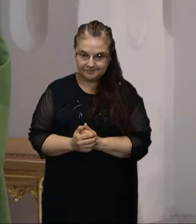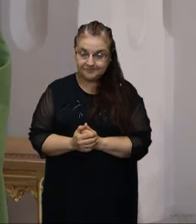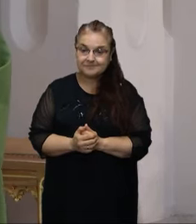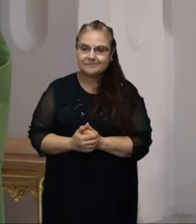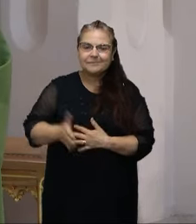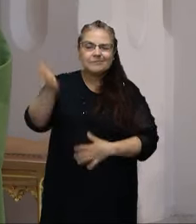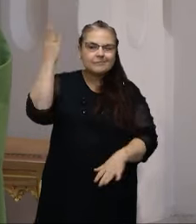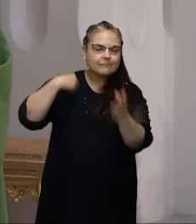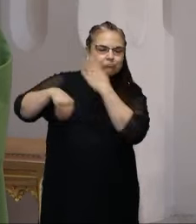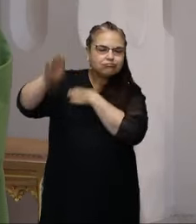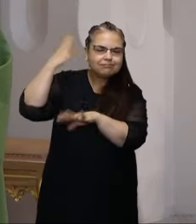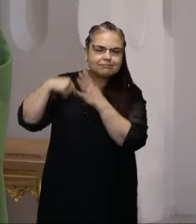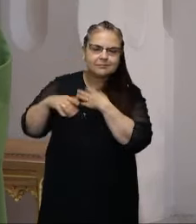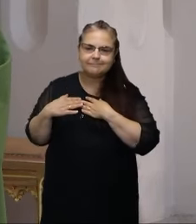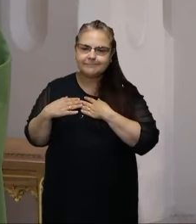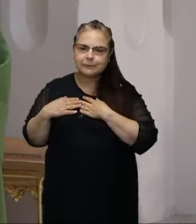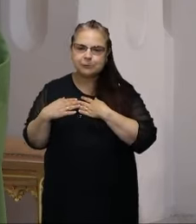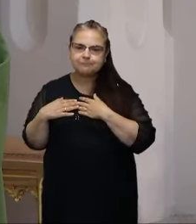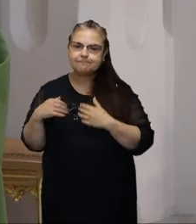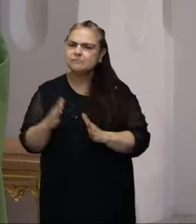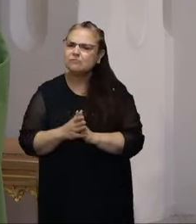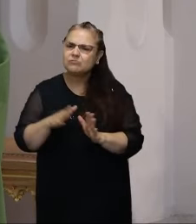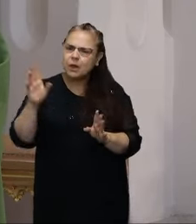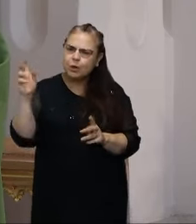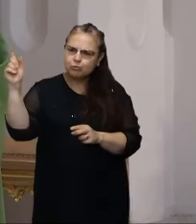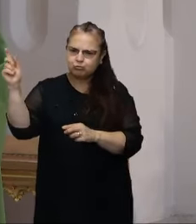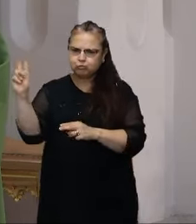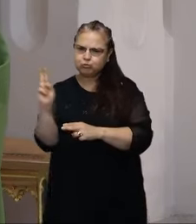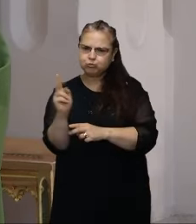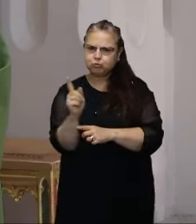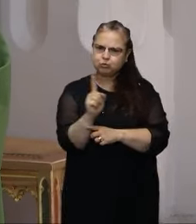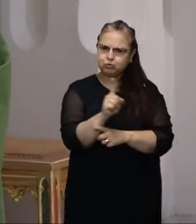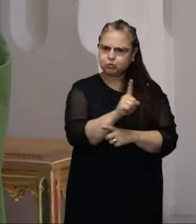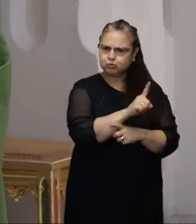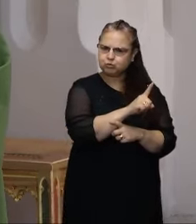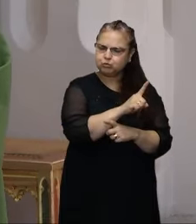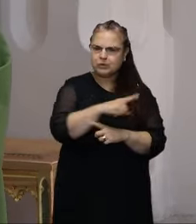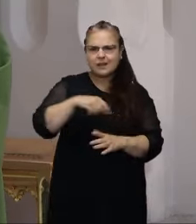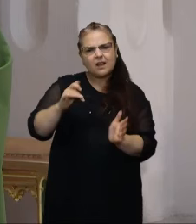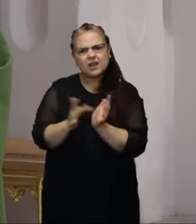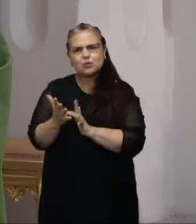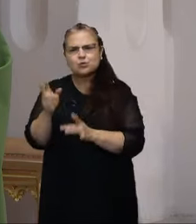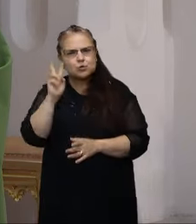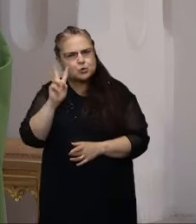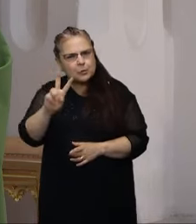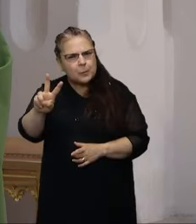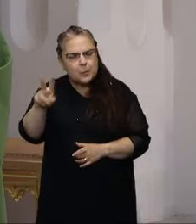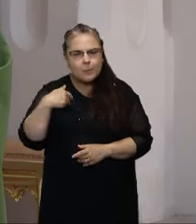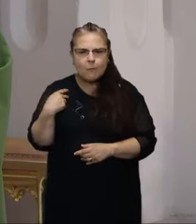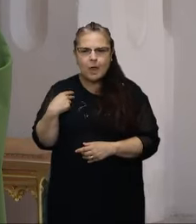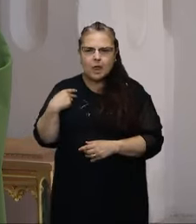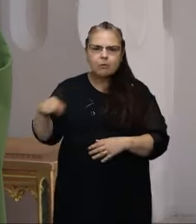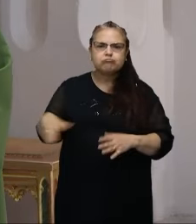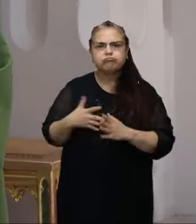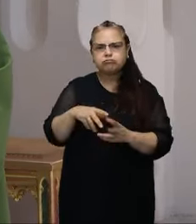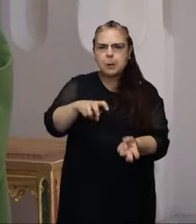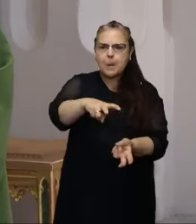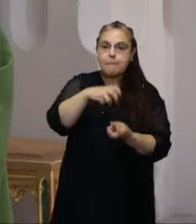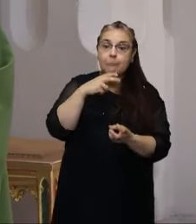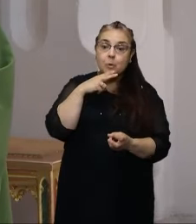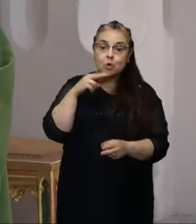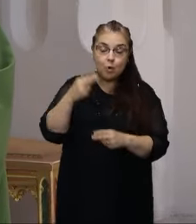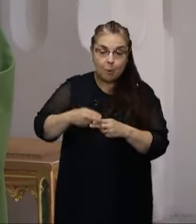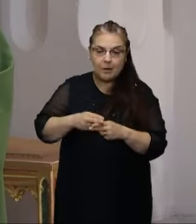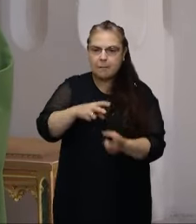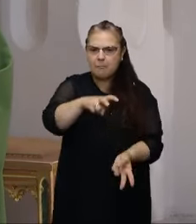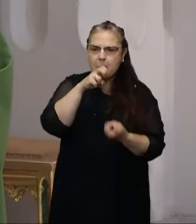En aquel tiempo, al pasar, vio Jesús a un hombre llamado Mateo sentado al mostrador de los impuestos